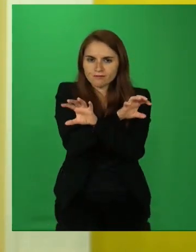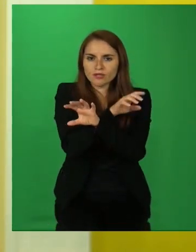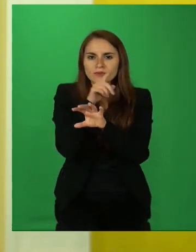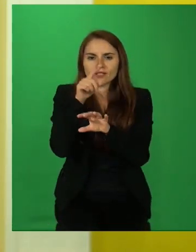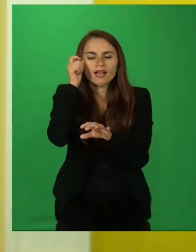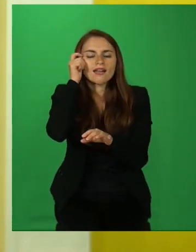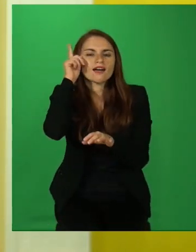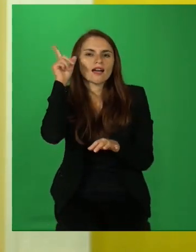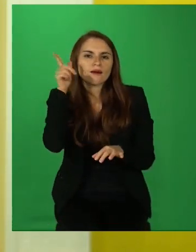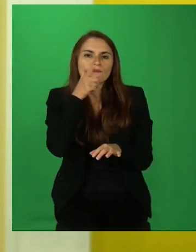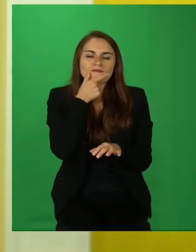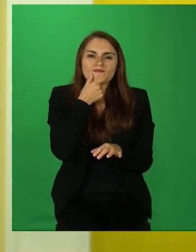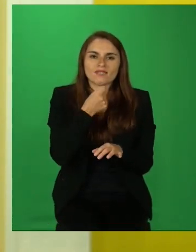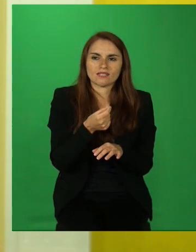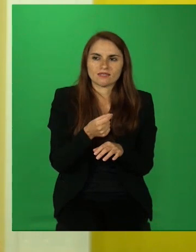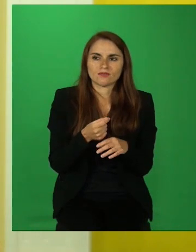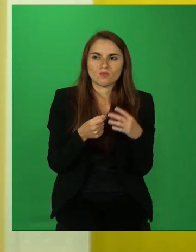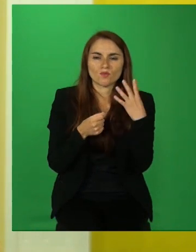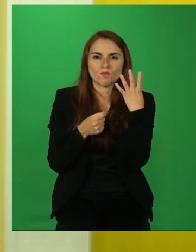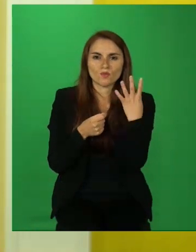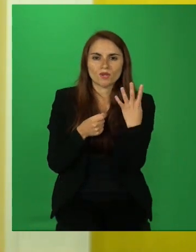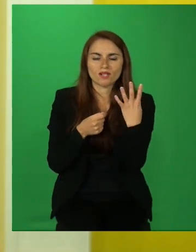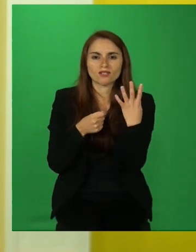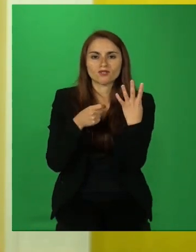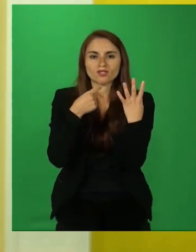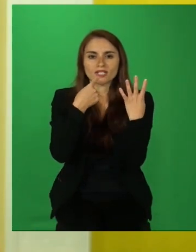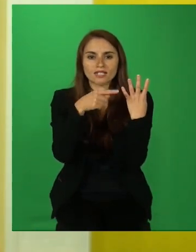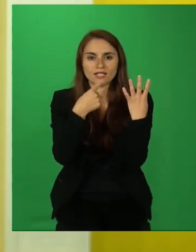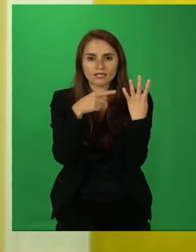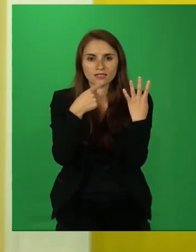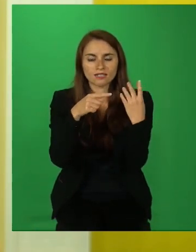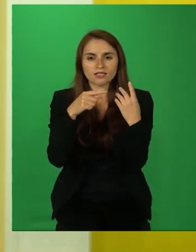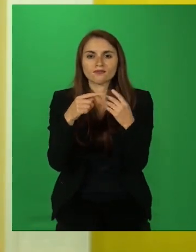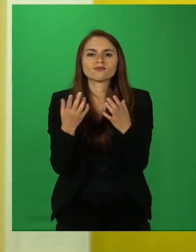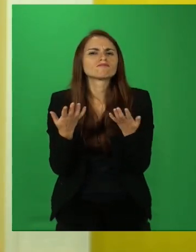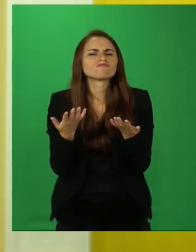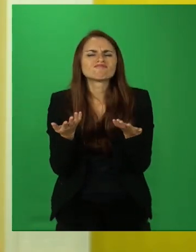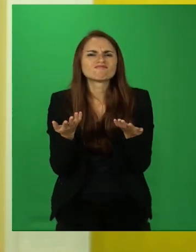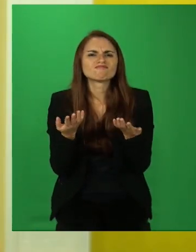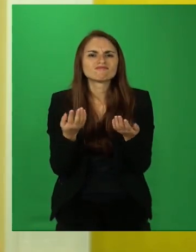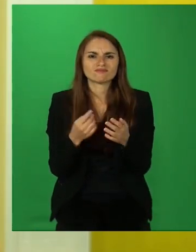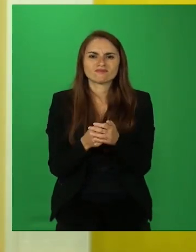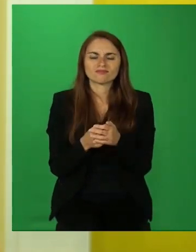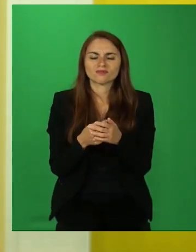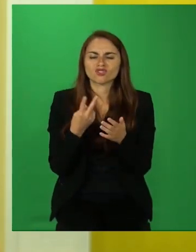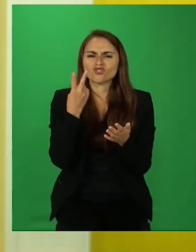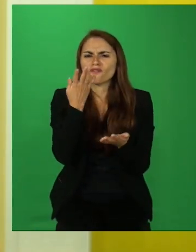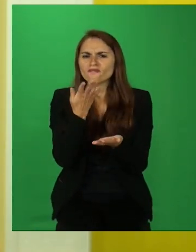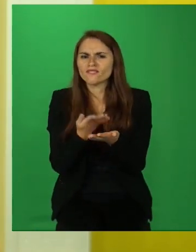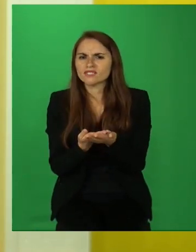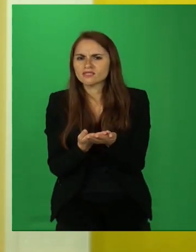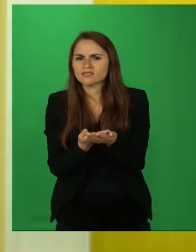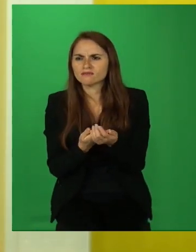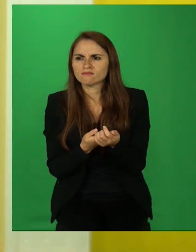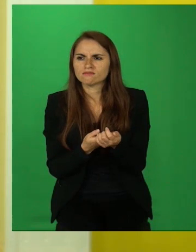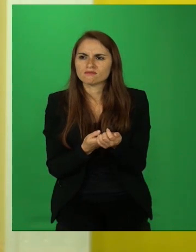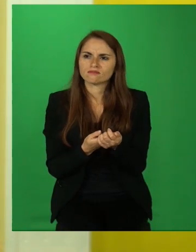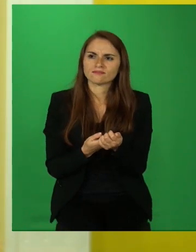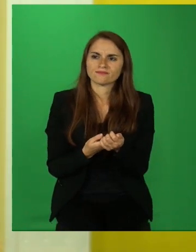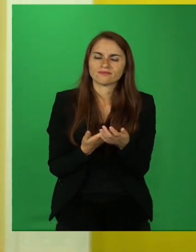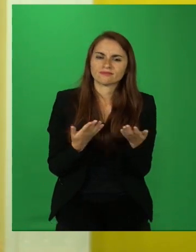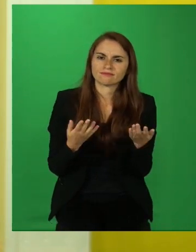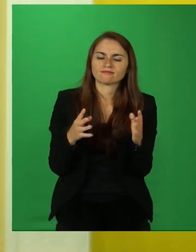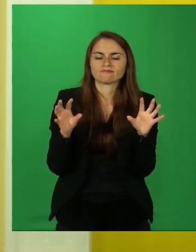que tenga sentido cuatro veces negativo voy a sumar el 2 piénsalo entonces más